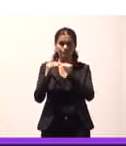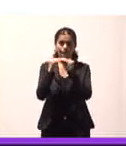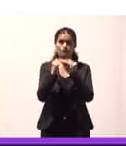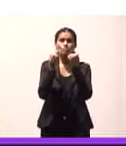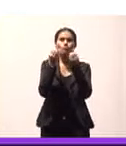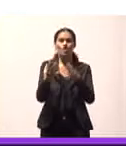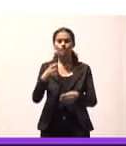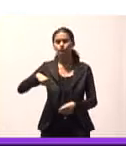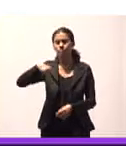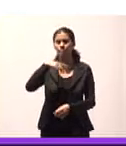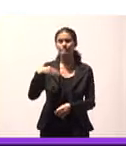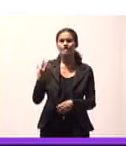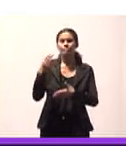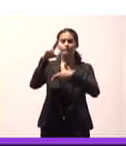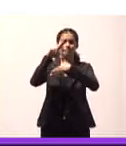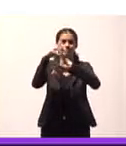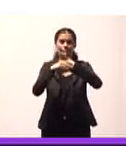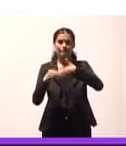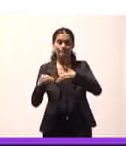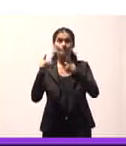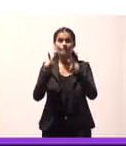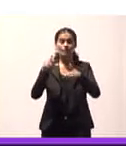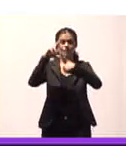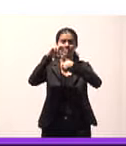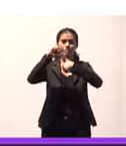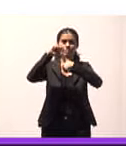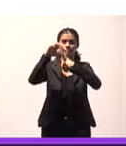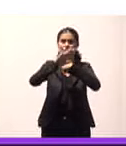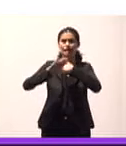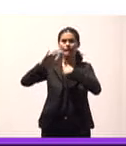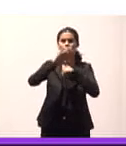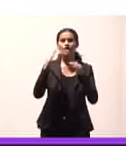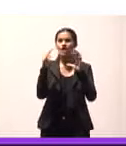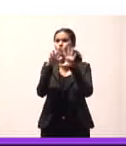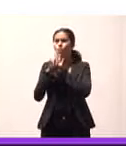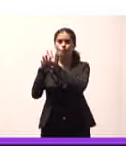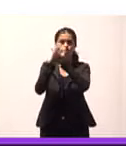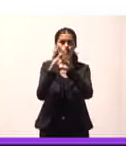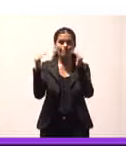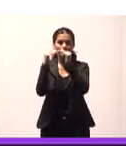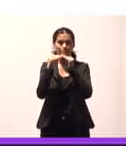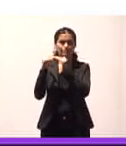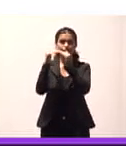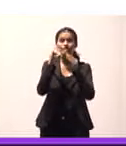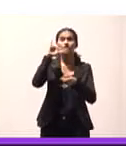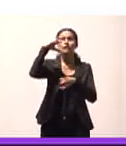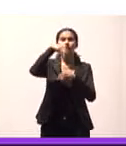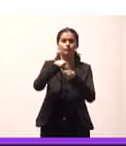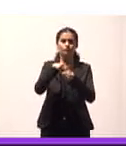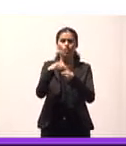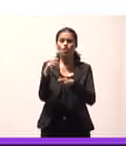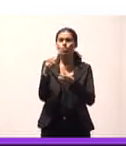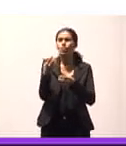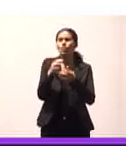ello apostamos a una América Latina y el Caribe más igualitaria, más inclusiva, donde las oportunidades